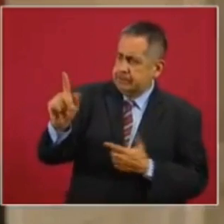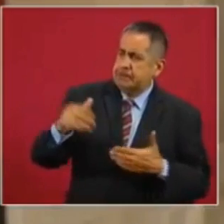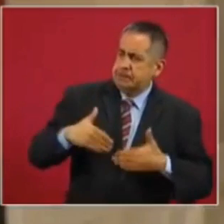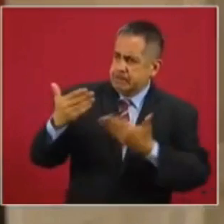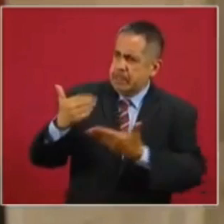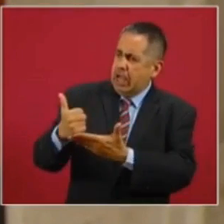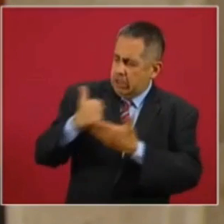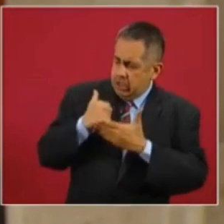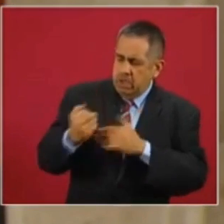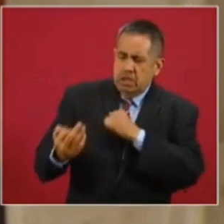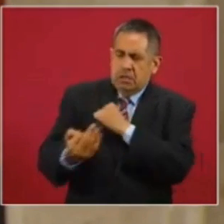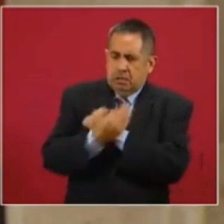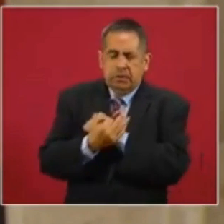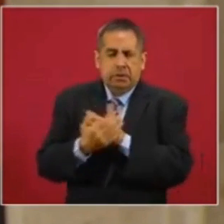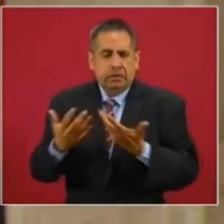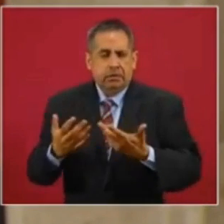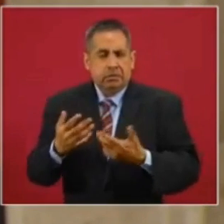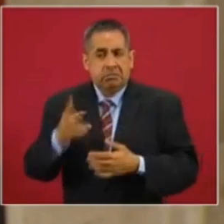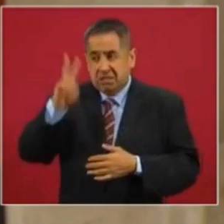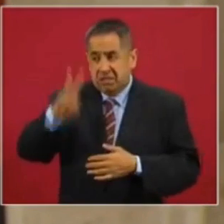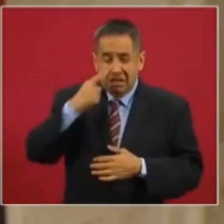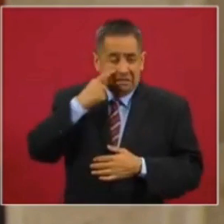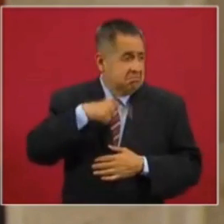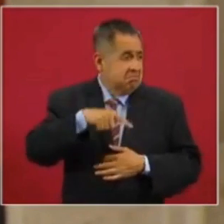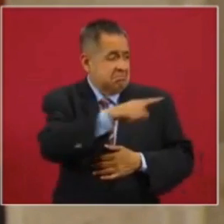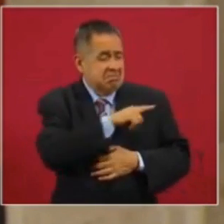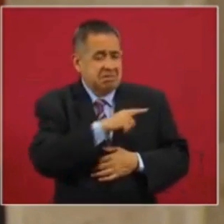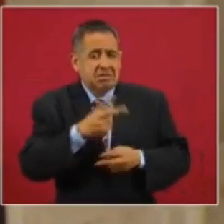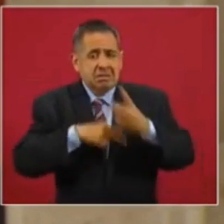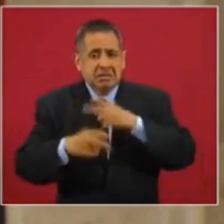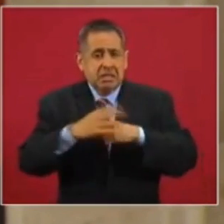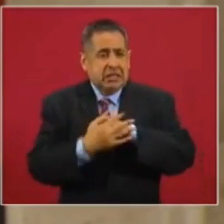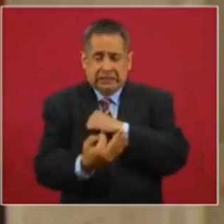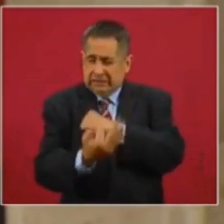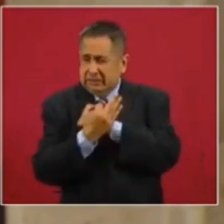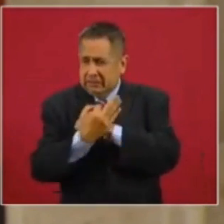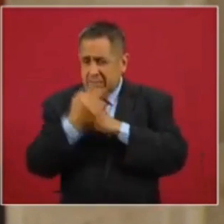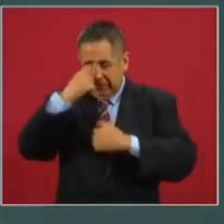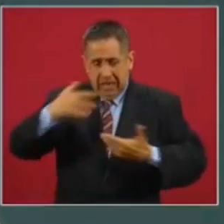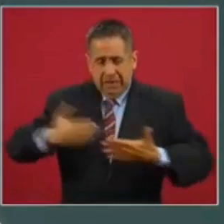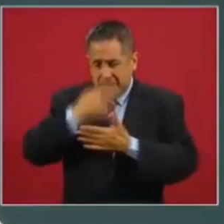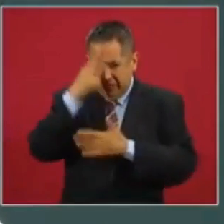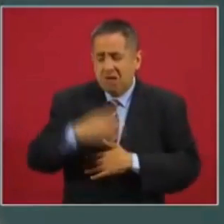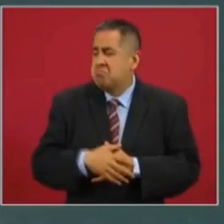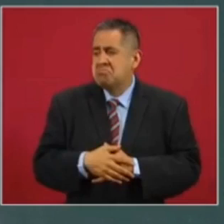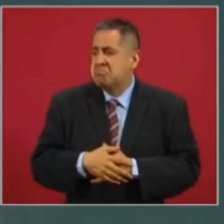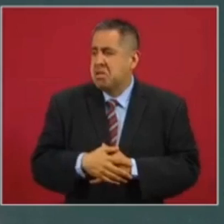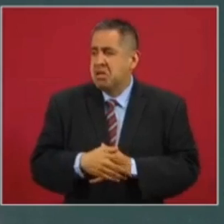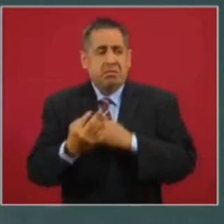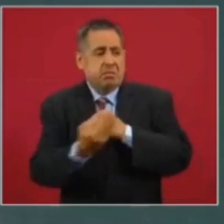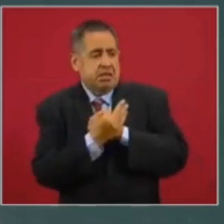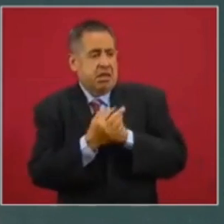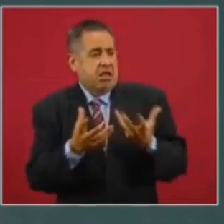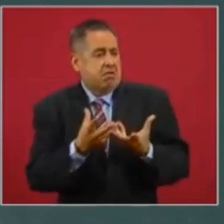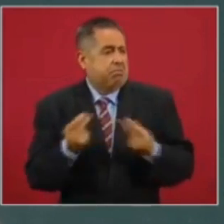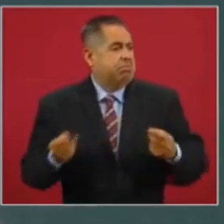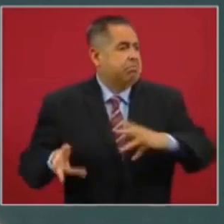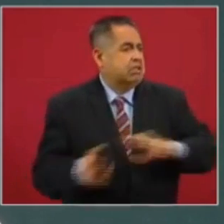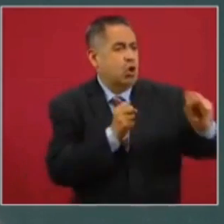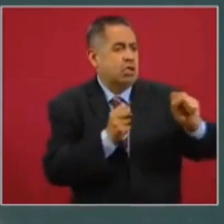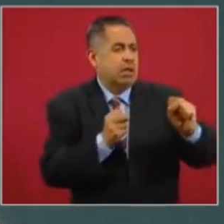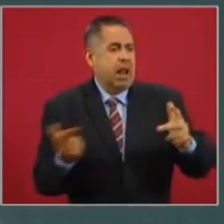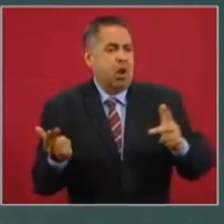ayude porque hemos estado viendo que en lugar de que vengan a proteger a sus mexicanos vienen a desaparecerlo a matarlos